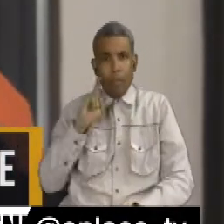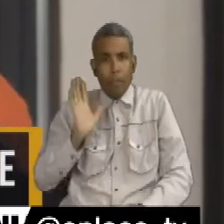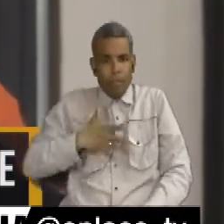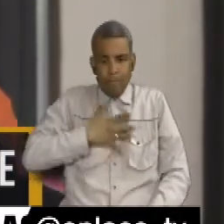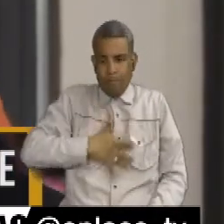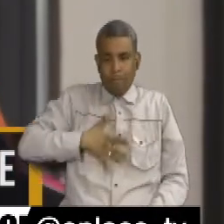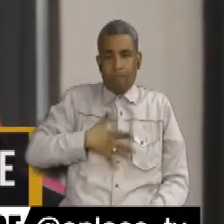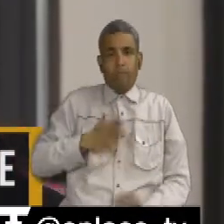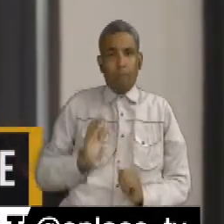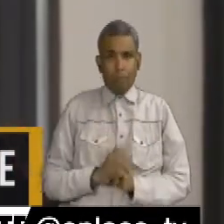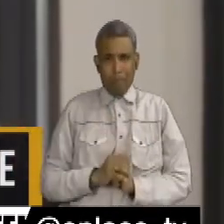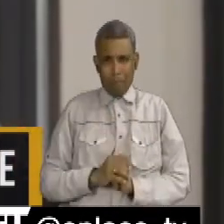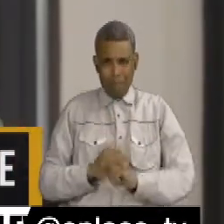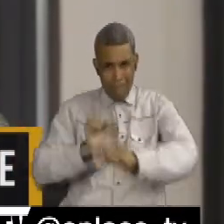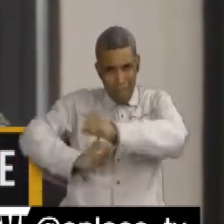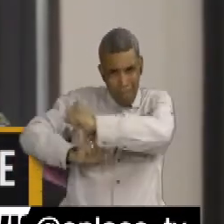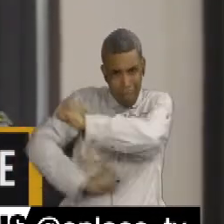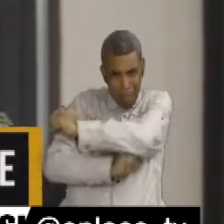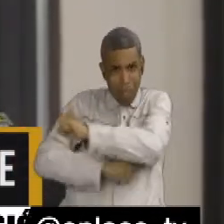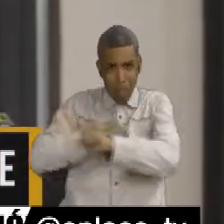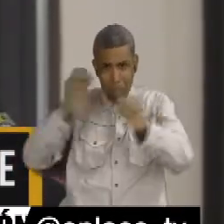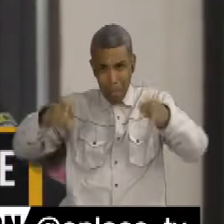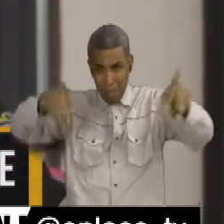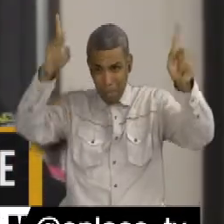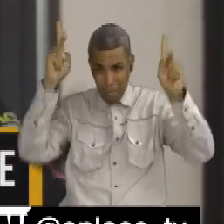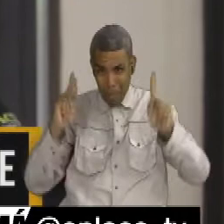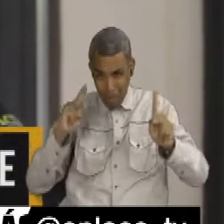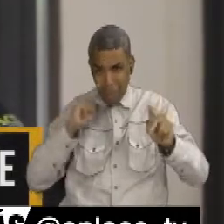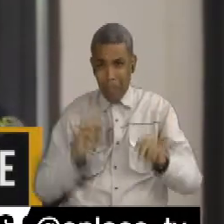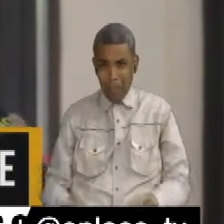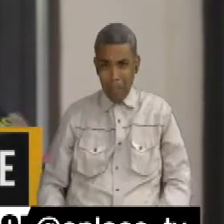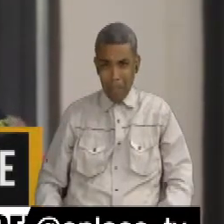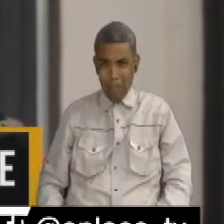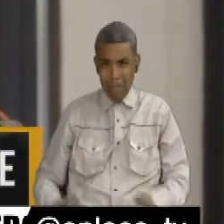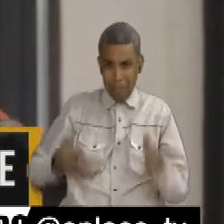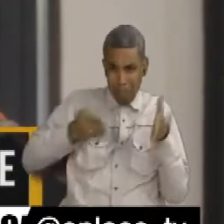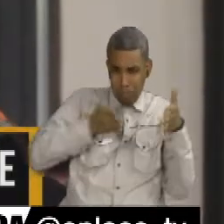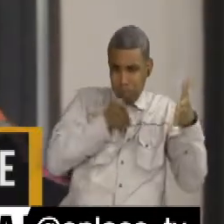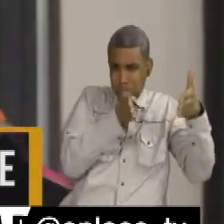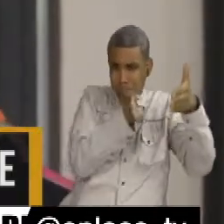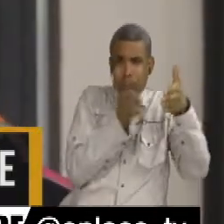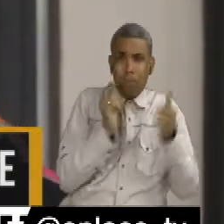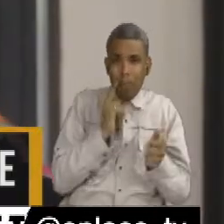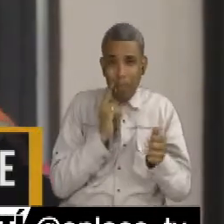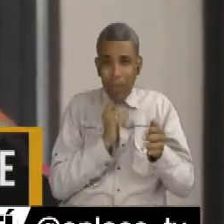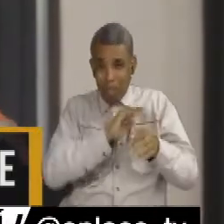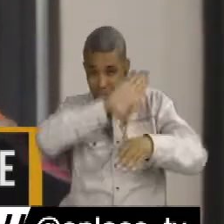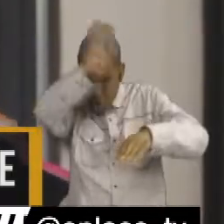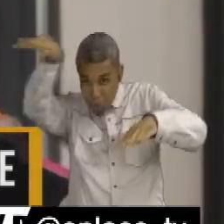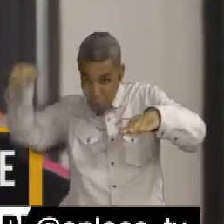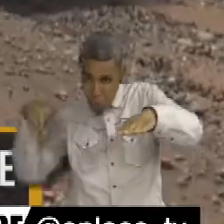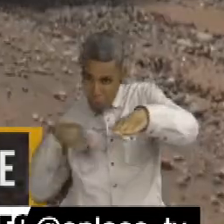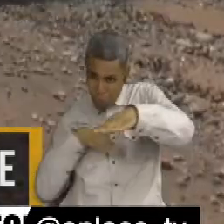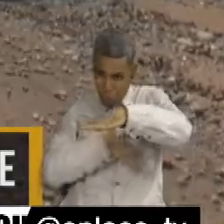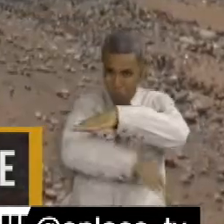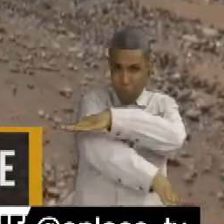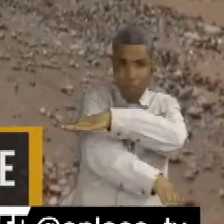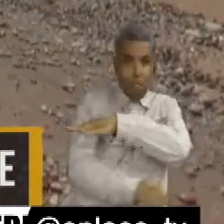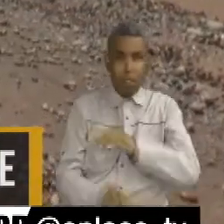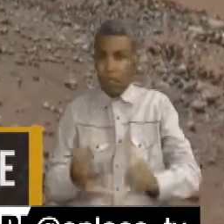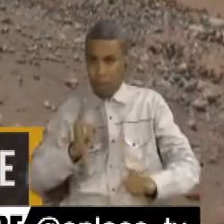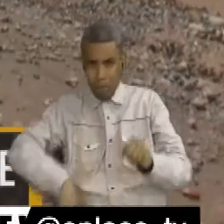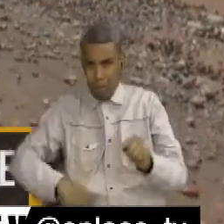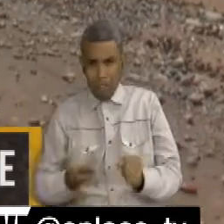Ese intercambiador no permite el tráfico de 500 tractomulas de ida y vuelta por día, por Dios. Las